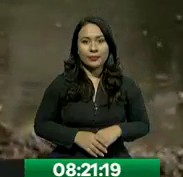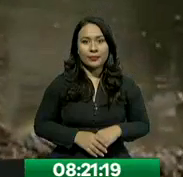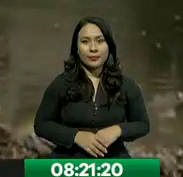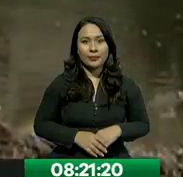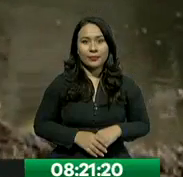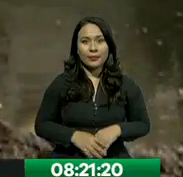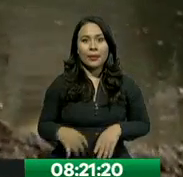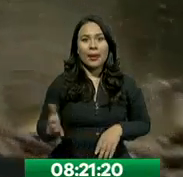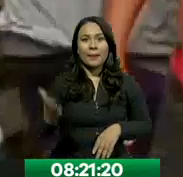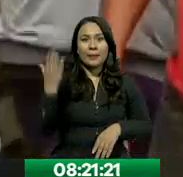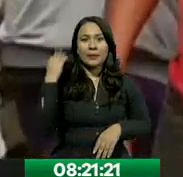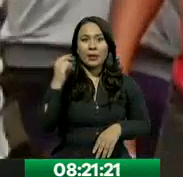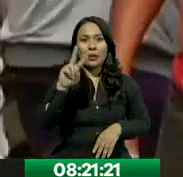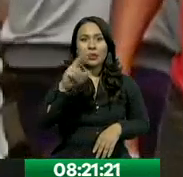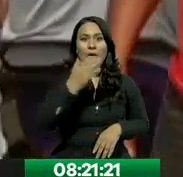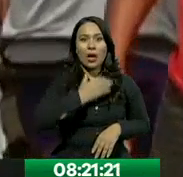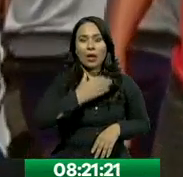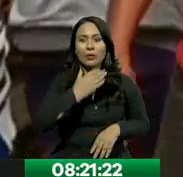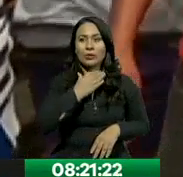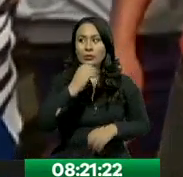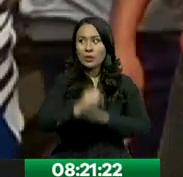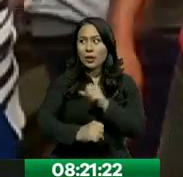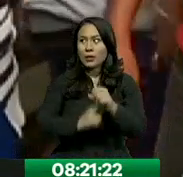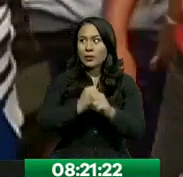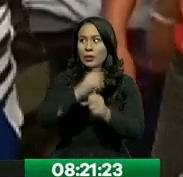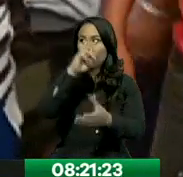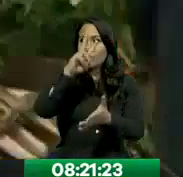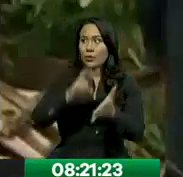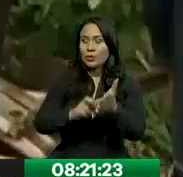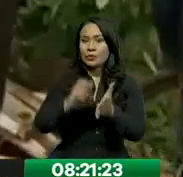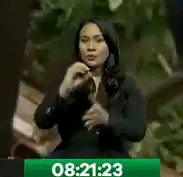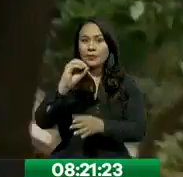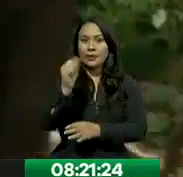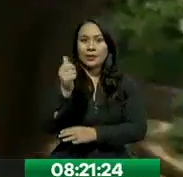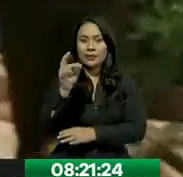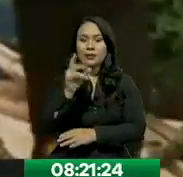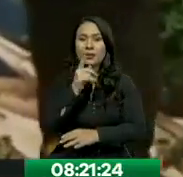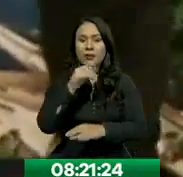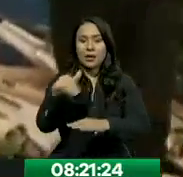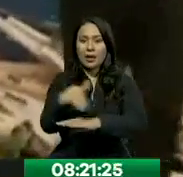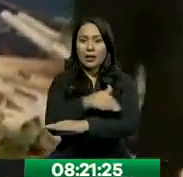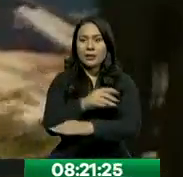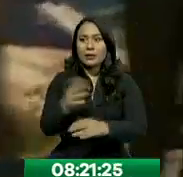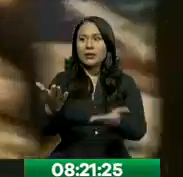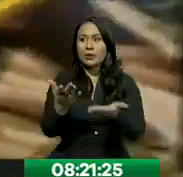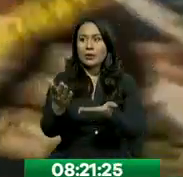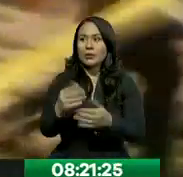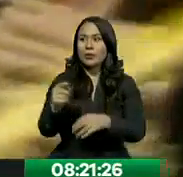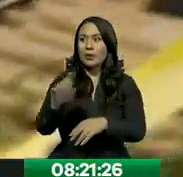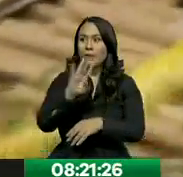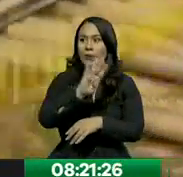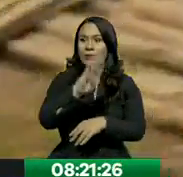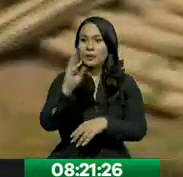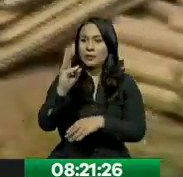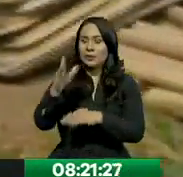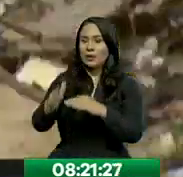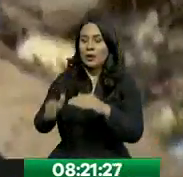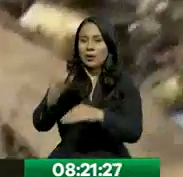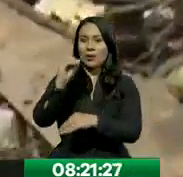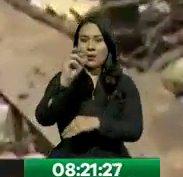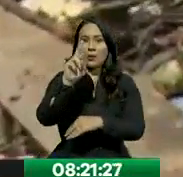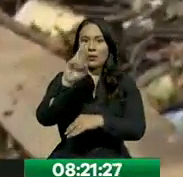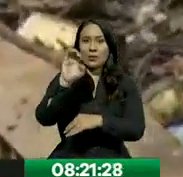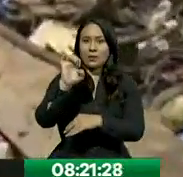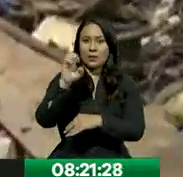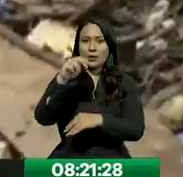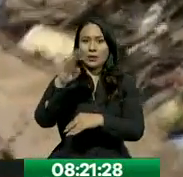El pasado 2 de agosto del año 2017, moradores de las calles 49 y Oriente se alarmaron tras el hallazgo